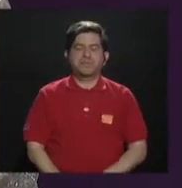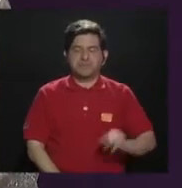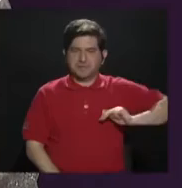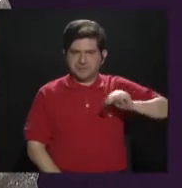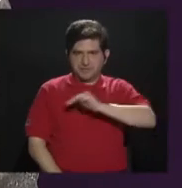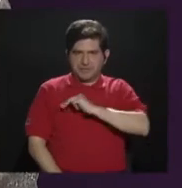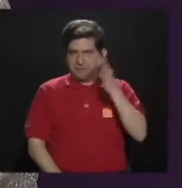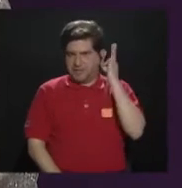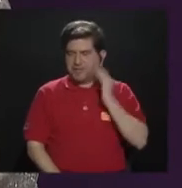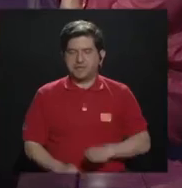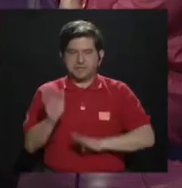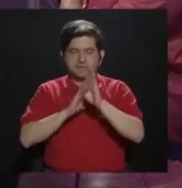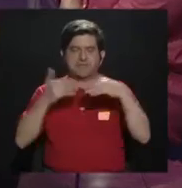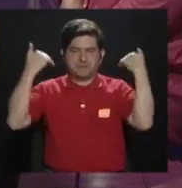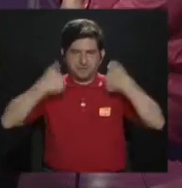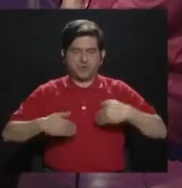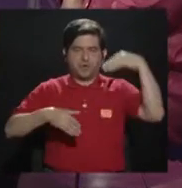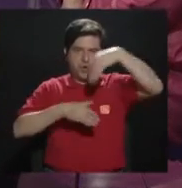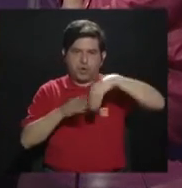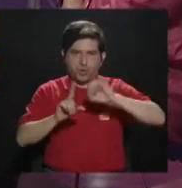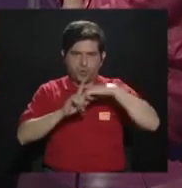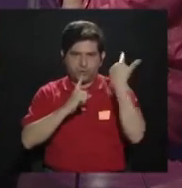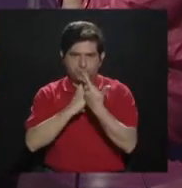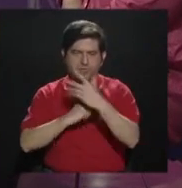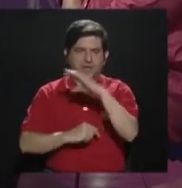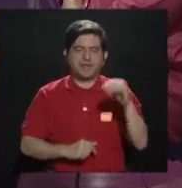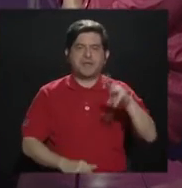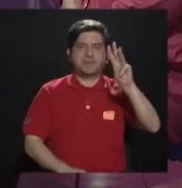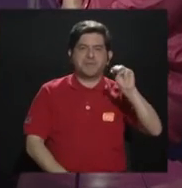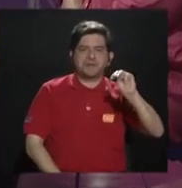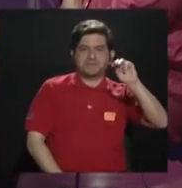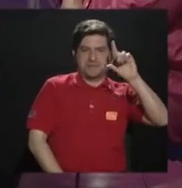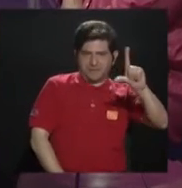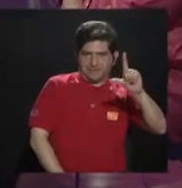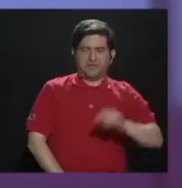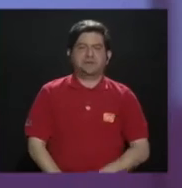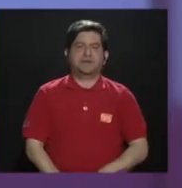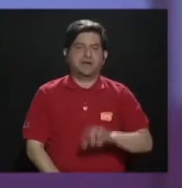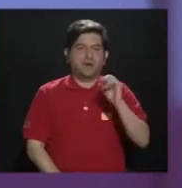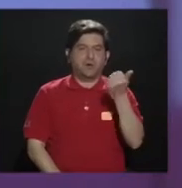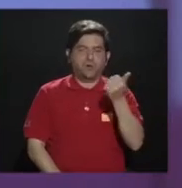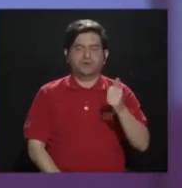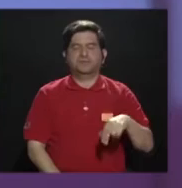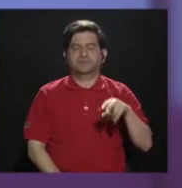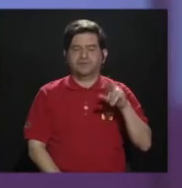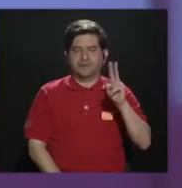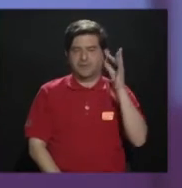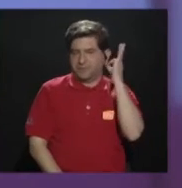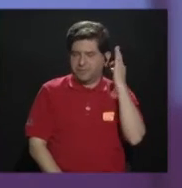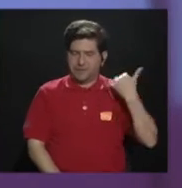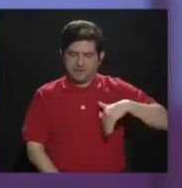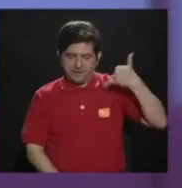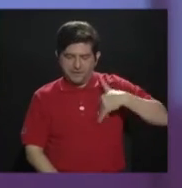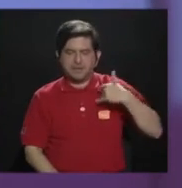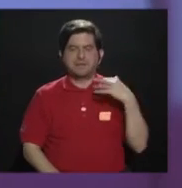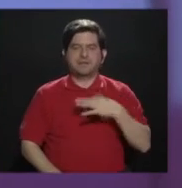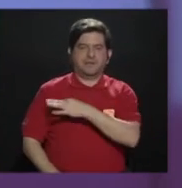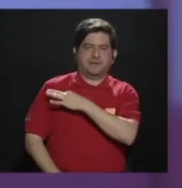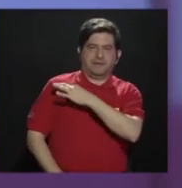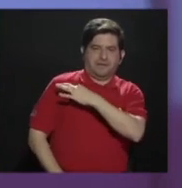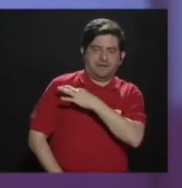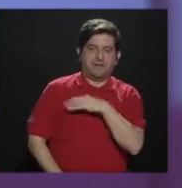e Inclusión Social. Y finalmente la señora Mercedes Lamarca, otra de nuestras invitadas argentinas, que